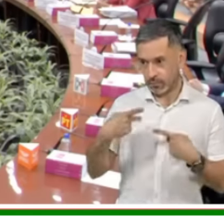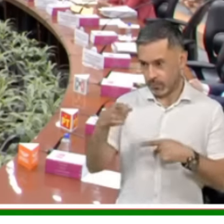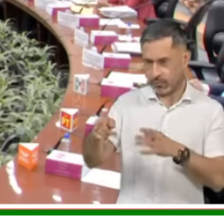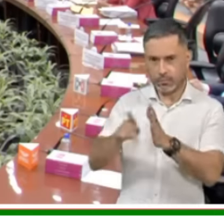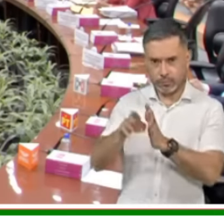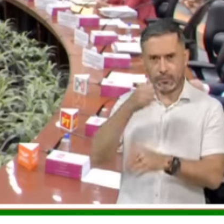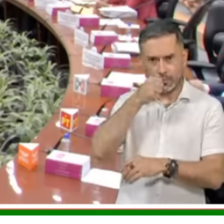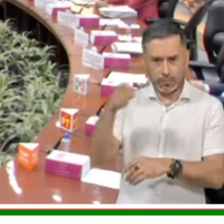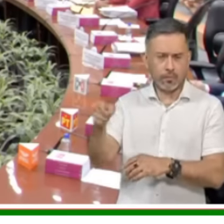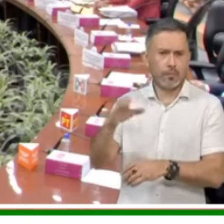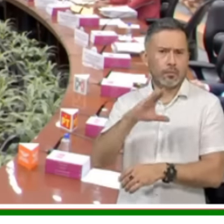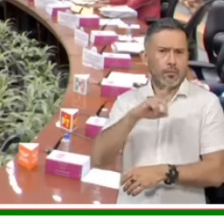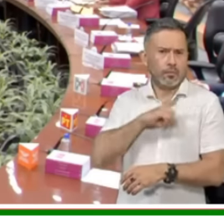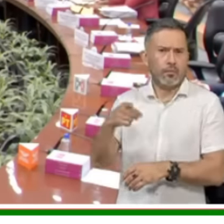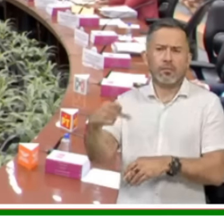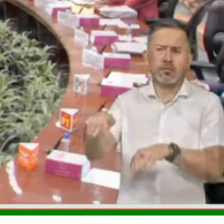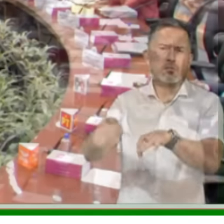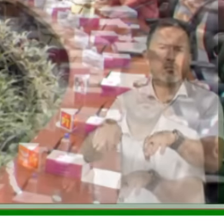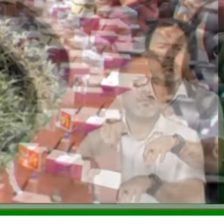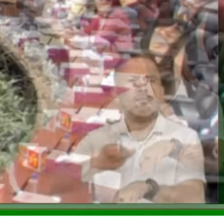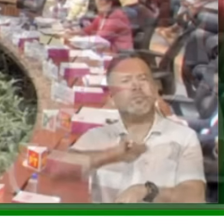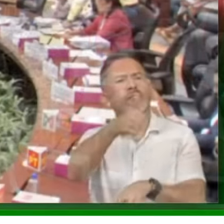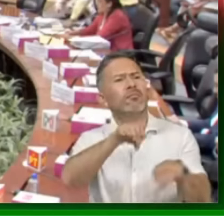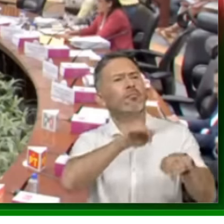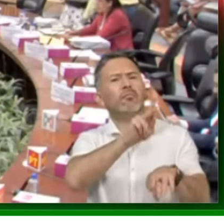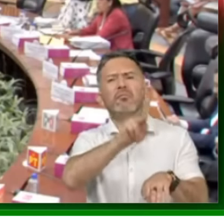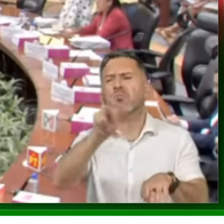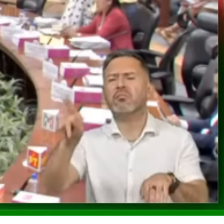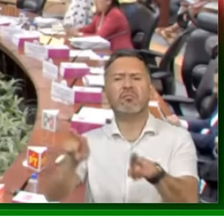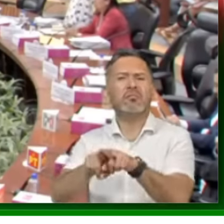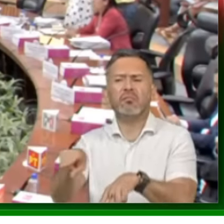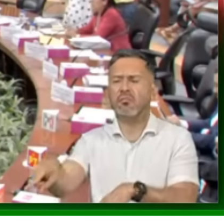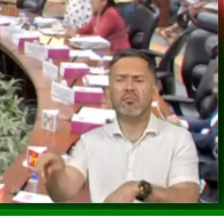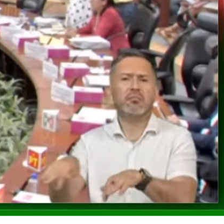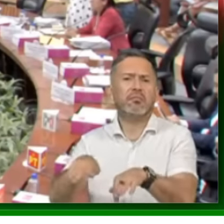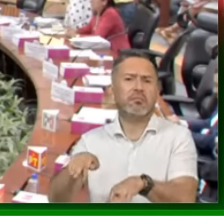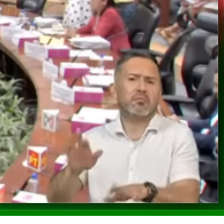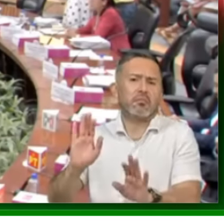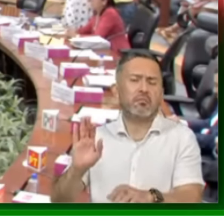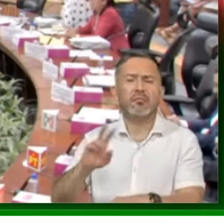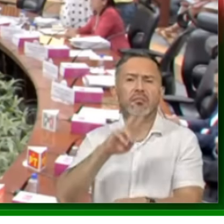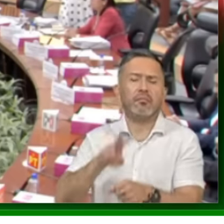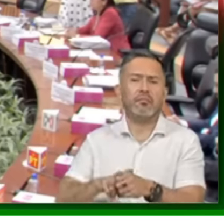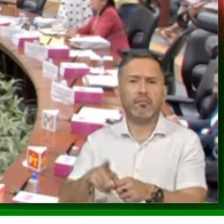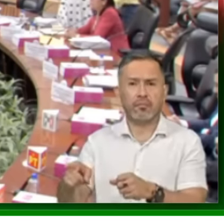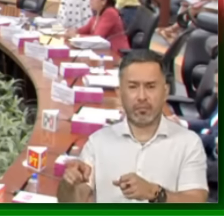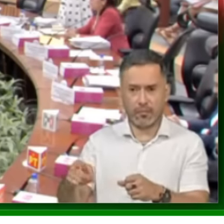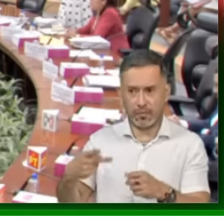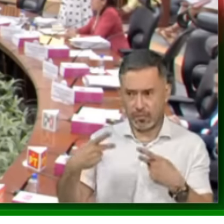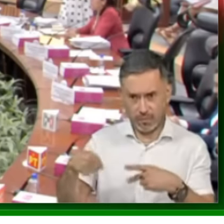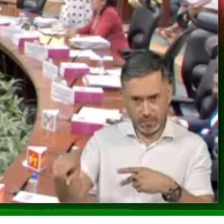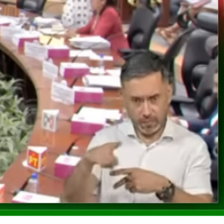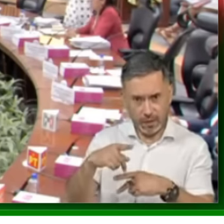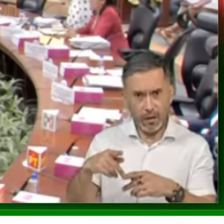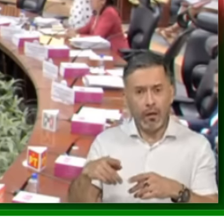ejerce un oficio como cualquier otro no no le aplican estas restricciones a los ciudadanos